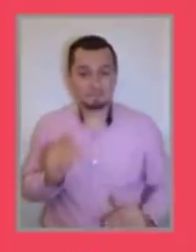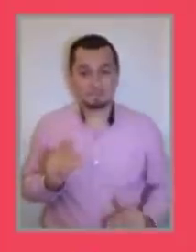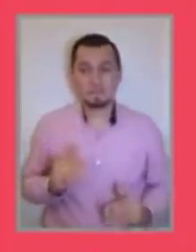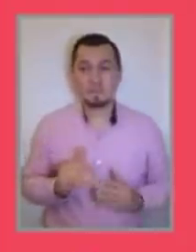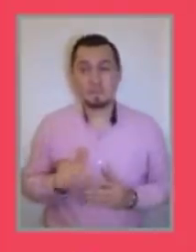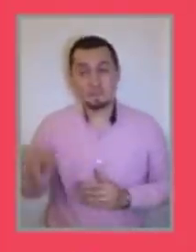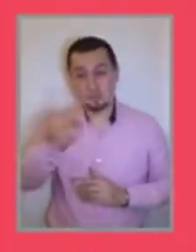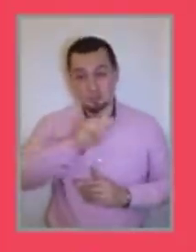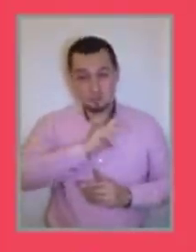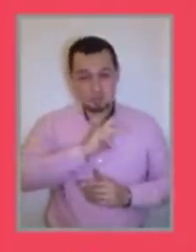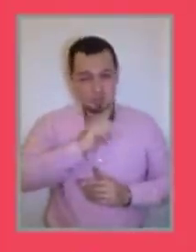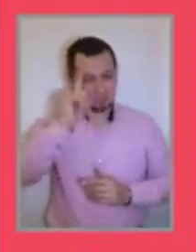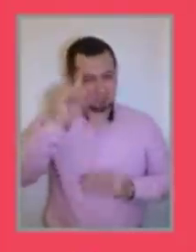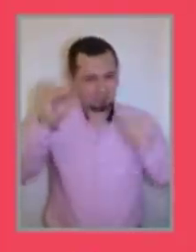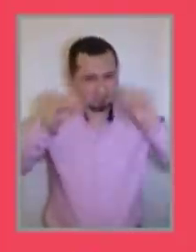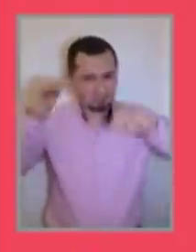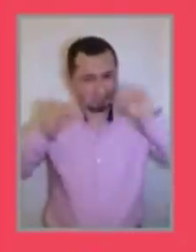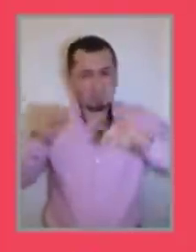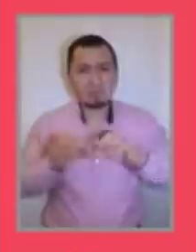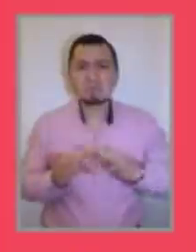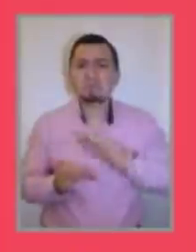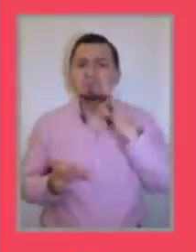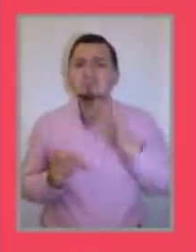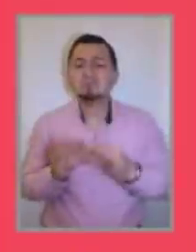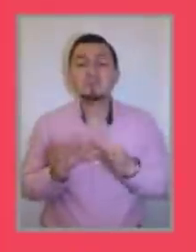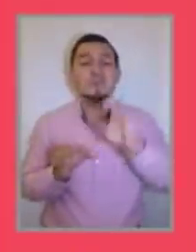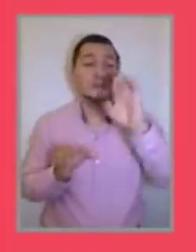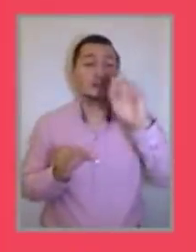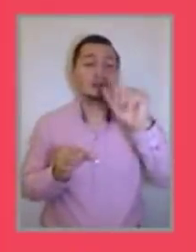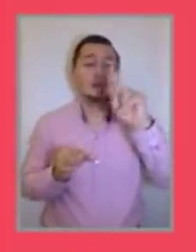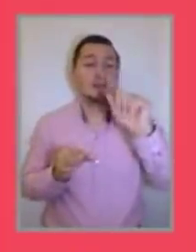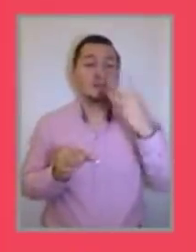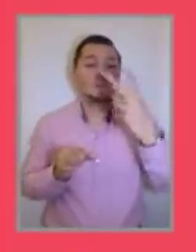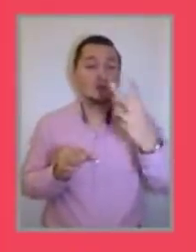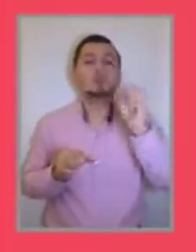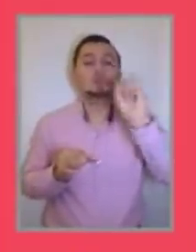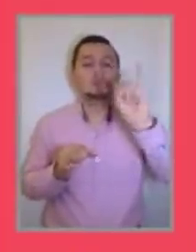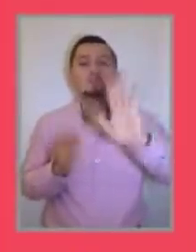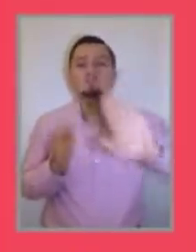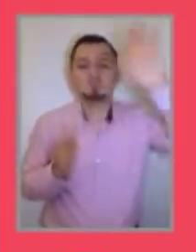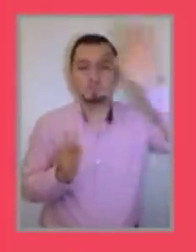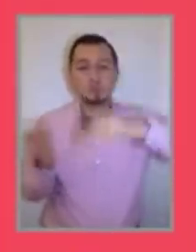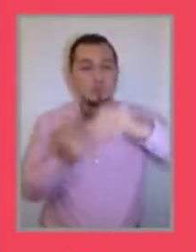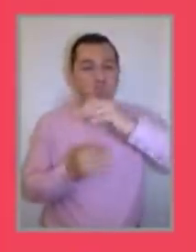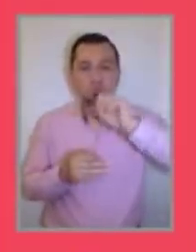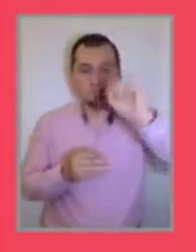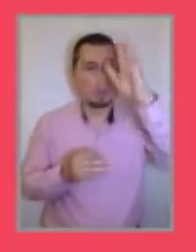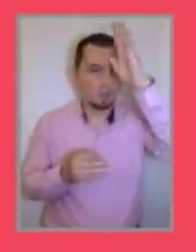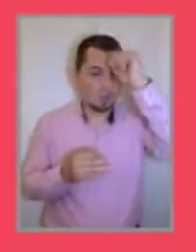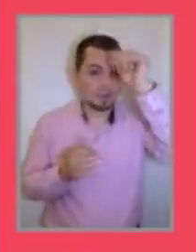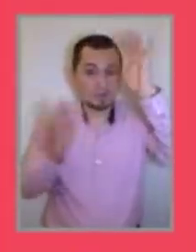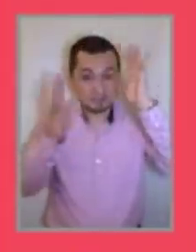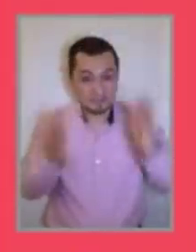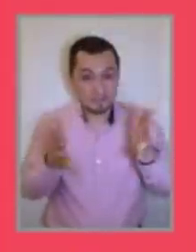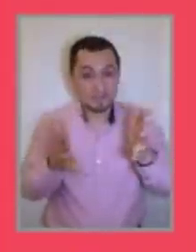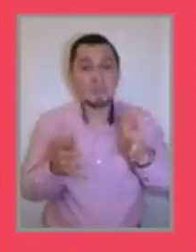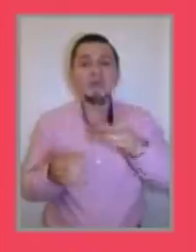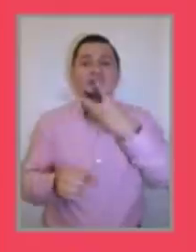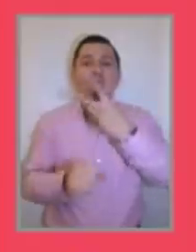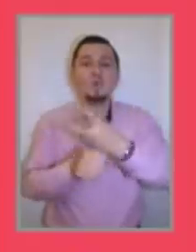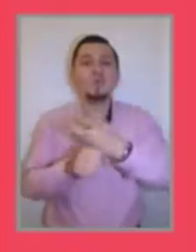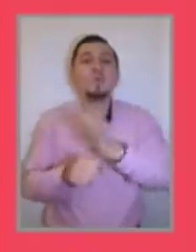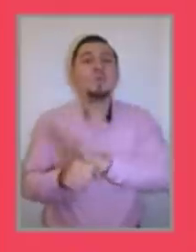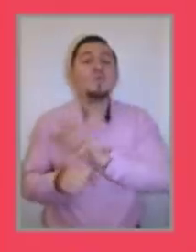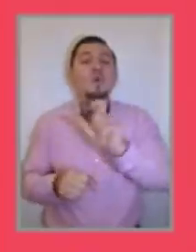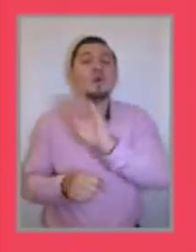Entonces, con este diseño es que se definió la etapa 2 que ayer fue aprobada. Vamos a explicar ahora lo que sería la tercera etapa